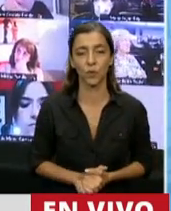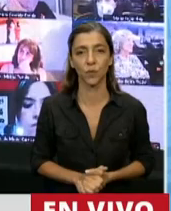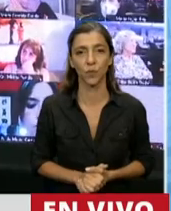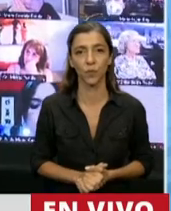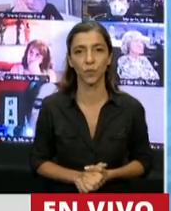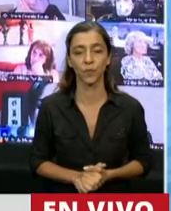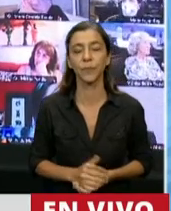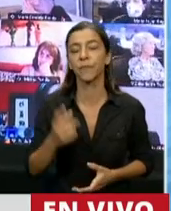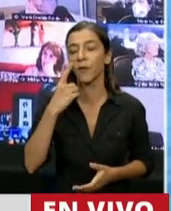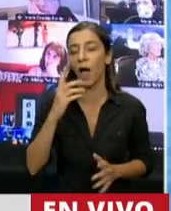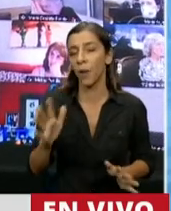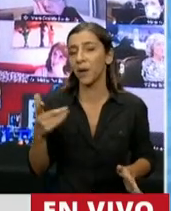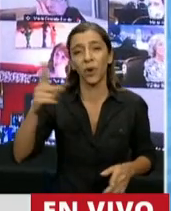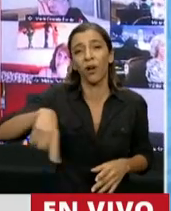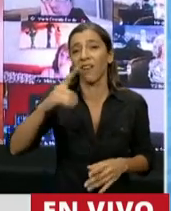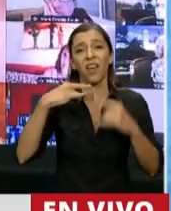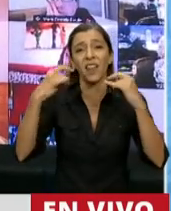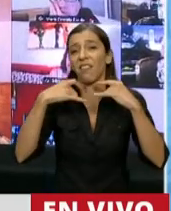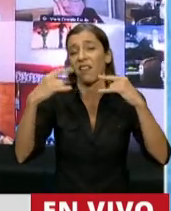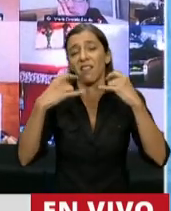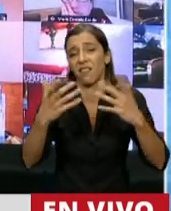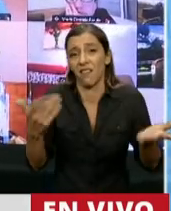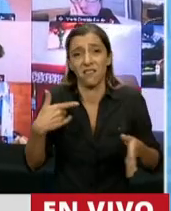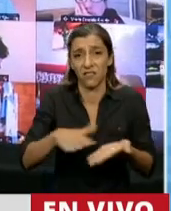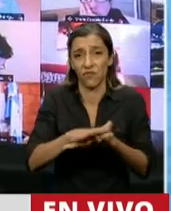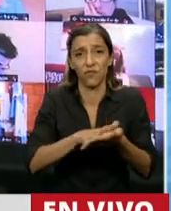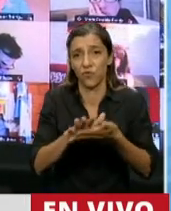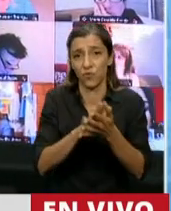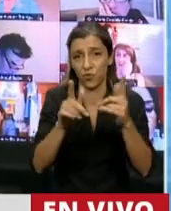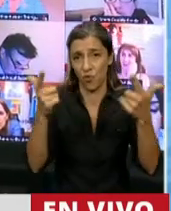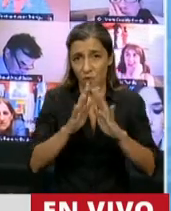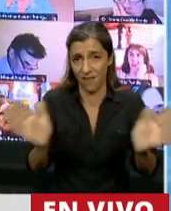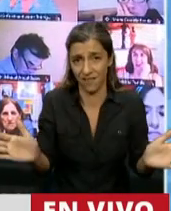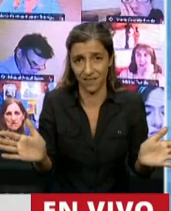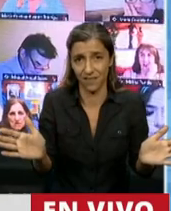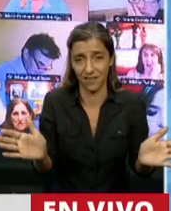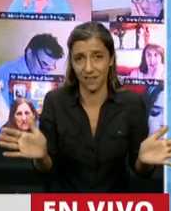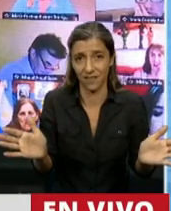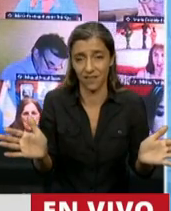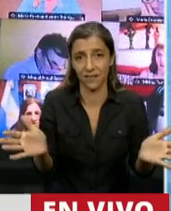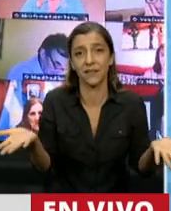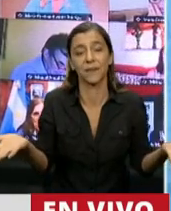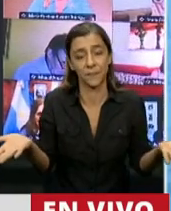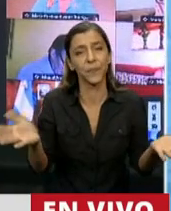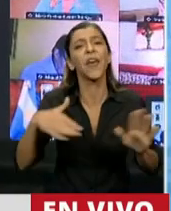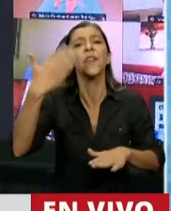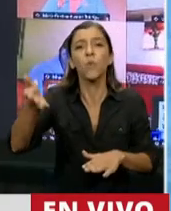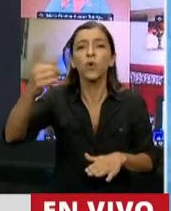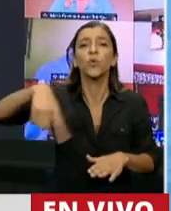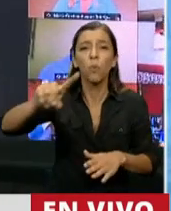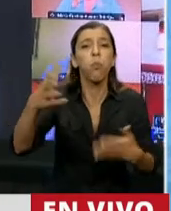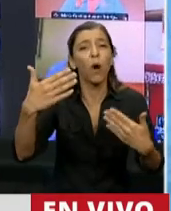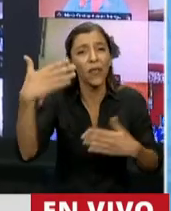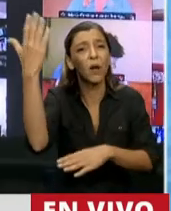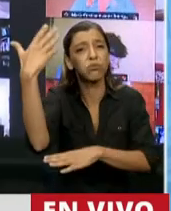a ver gritando todos a la vez no se resuelve el problema a ver después si quieren rebatir lo pueden hacer